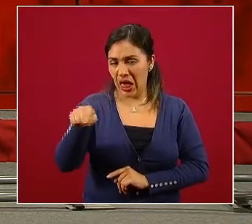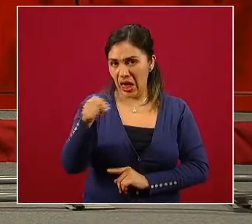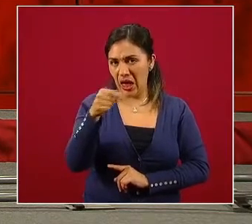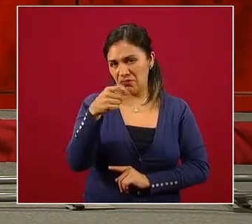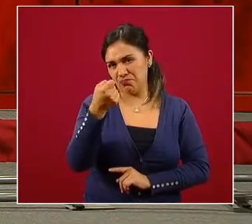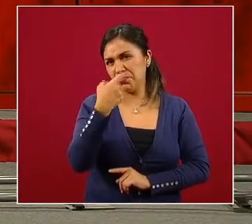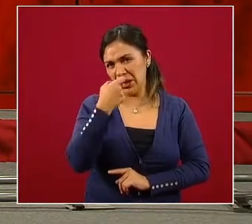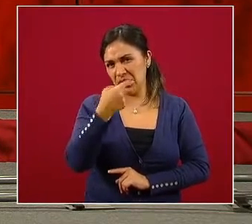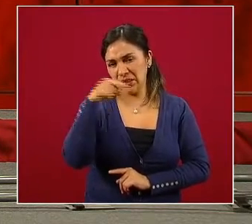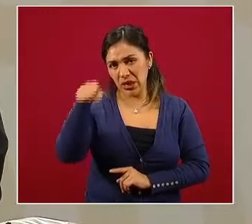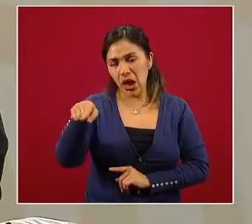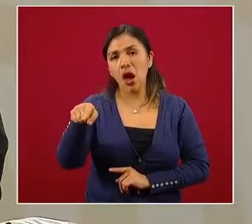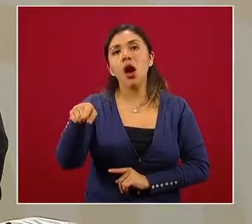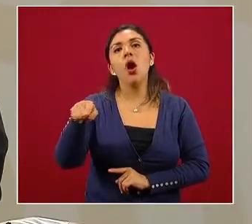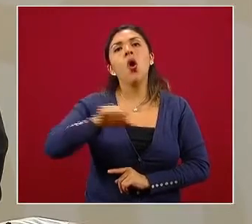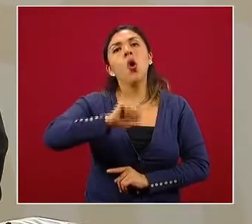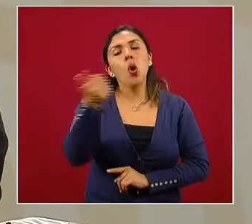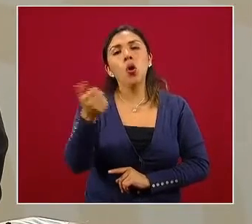con,